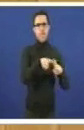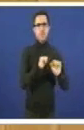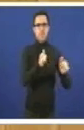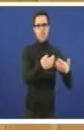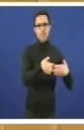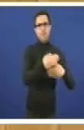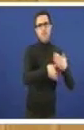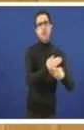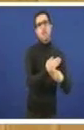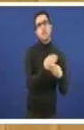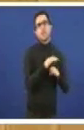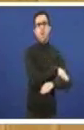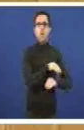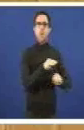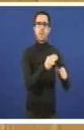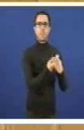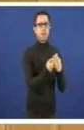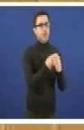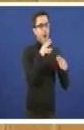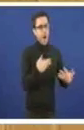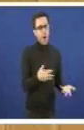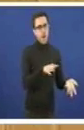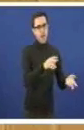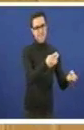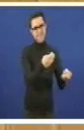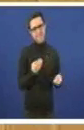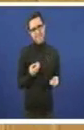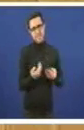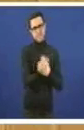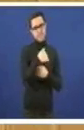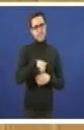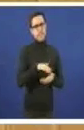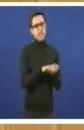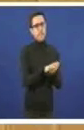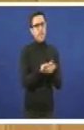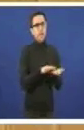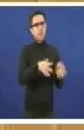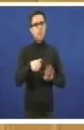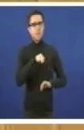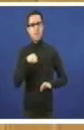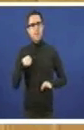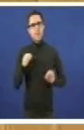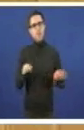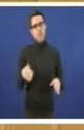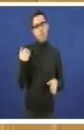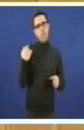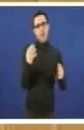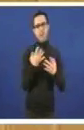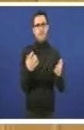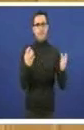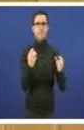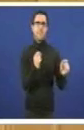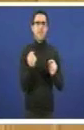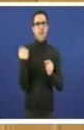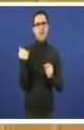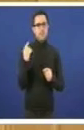xose chegan a este parlamento xa non falan de privatización das escolas infantis como falaron vostedes no pleno anterior agora resulta que